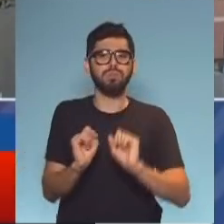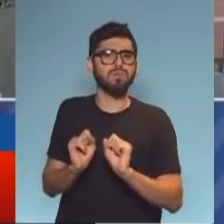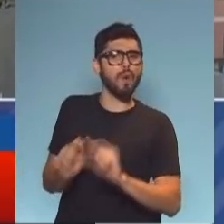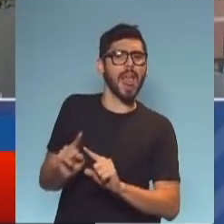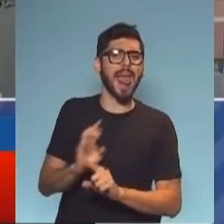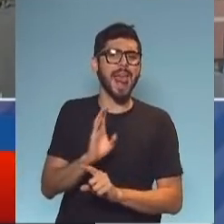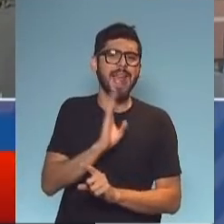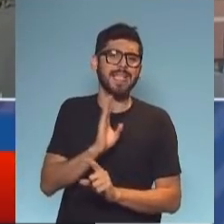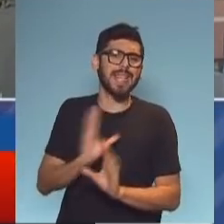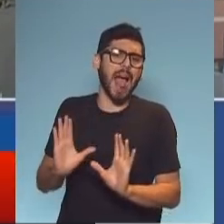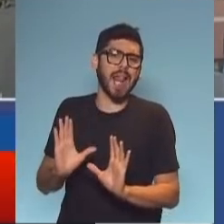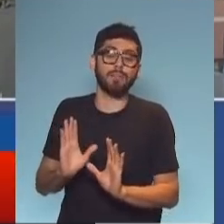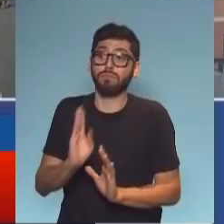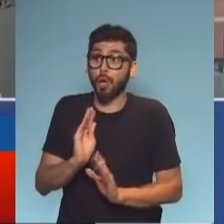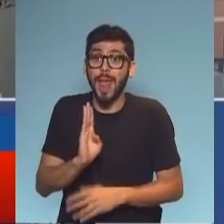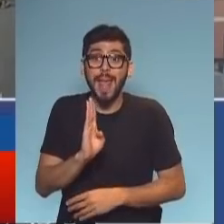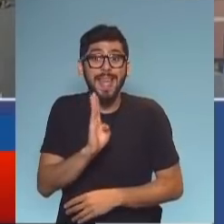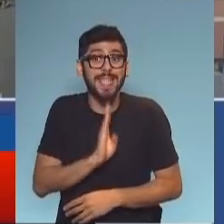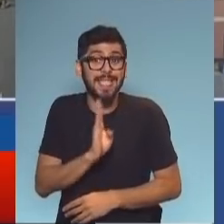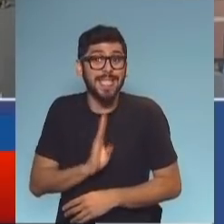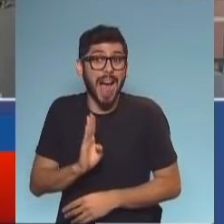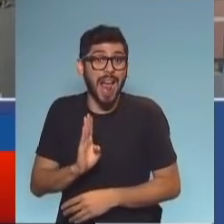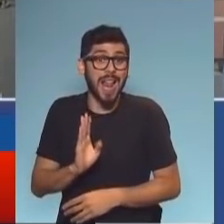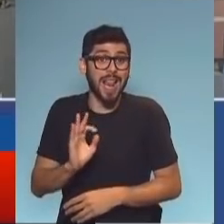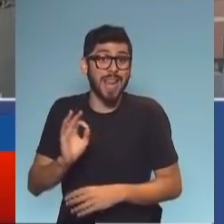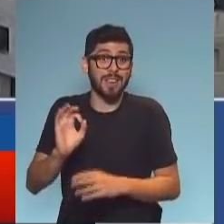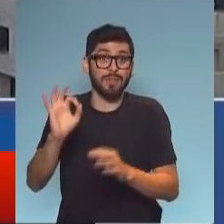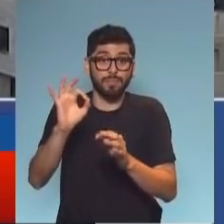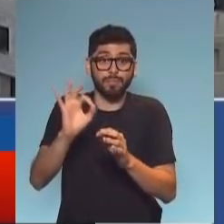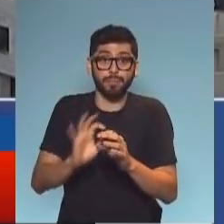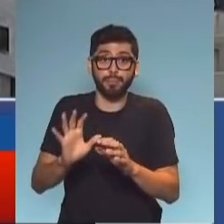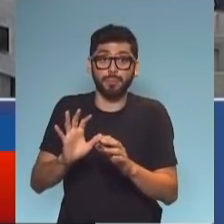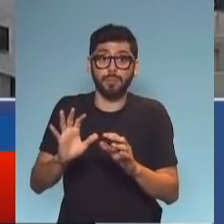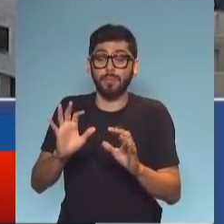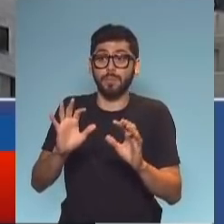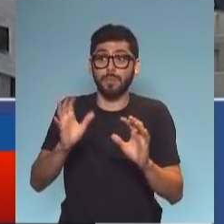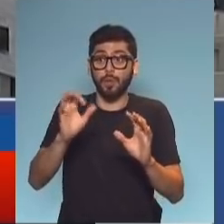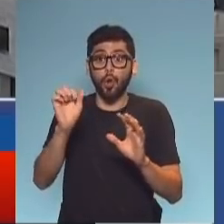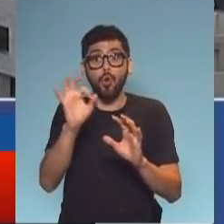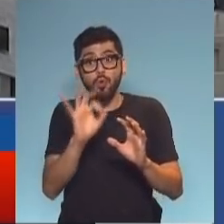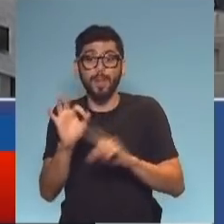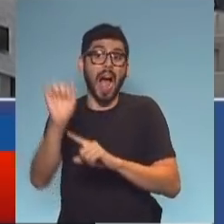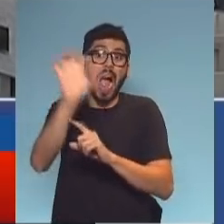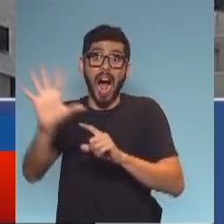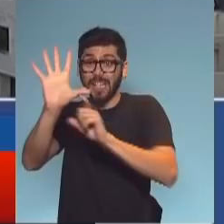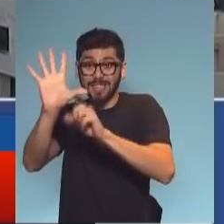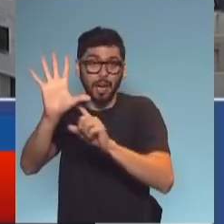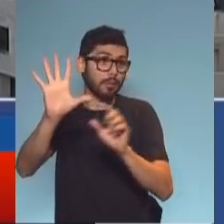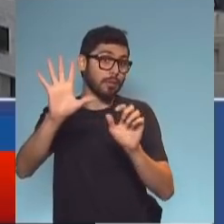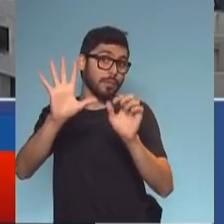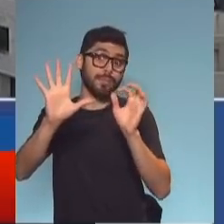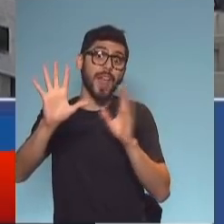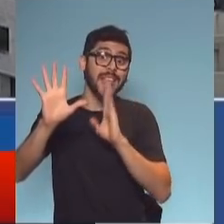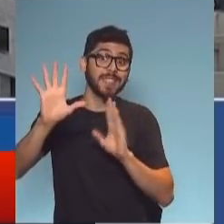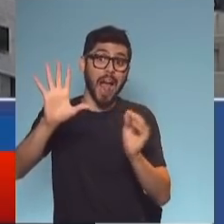porque Israel es la prolongación de Occidente en Oriente y es el instrumento